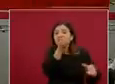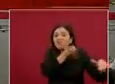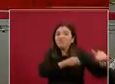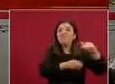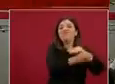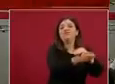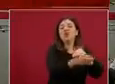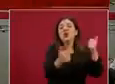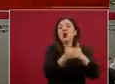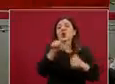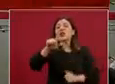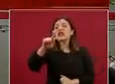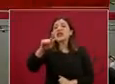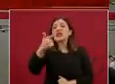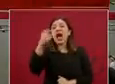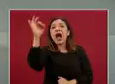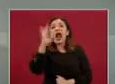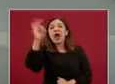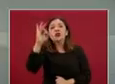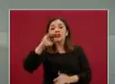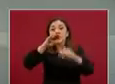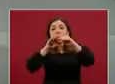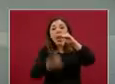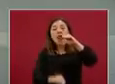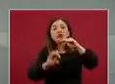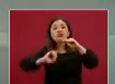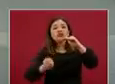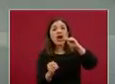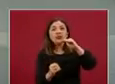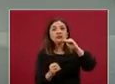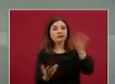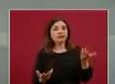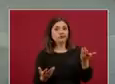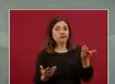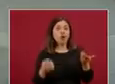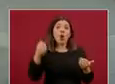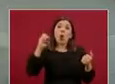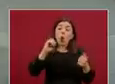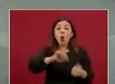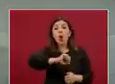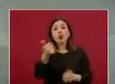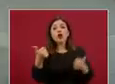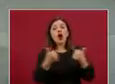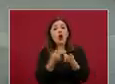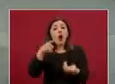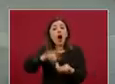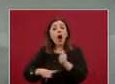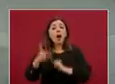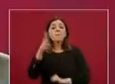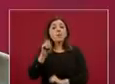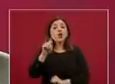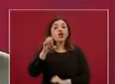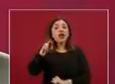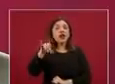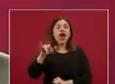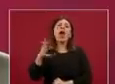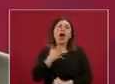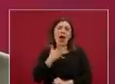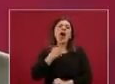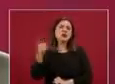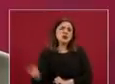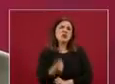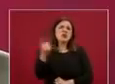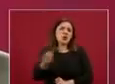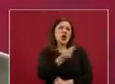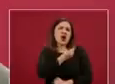a 70 grados bajo cero. Las que están hechas de proteínas generalmente tienen mayor tolerancia